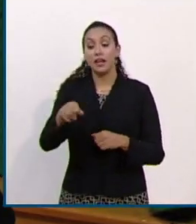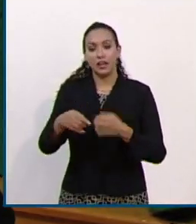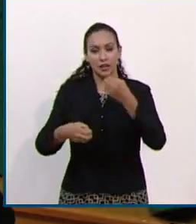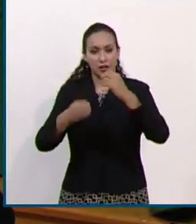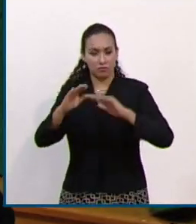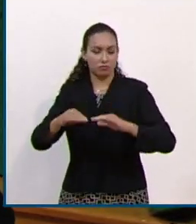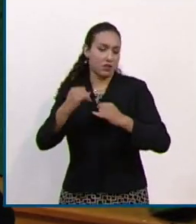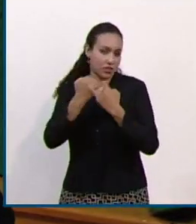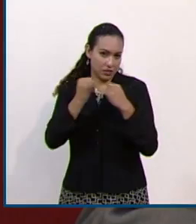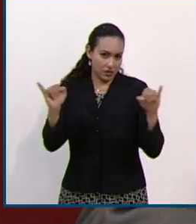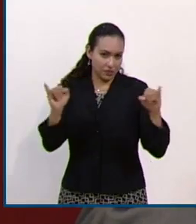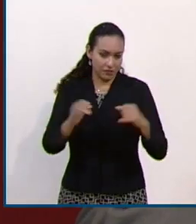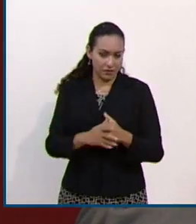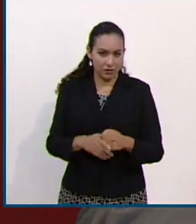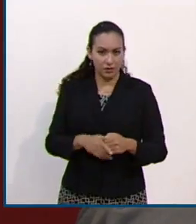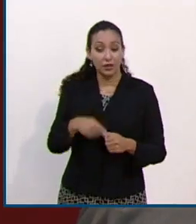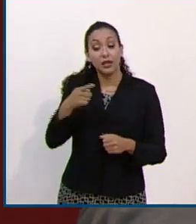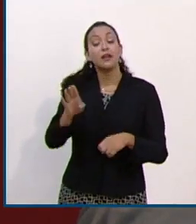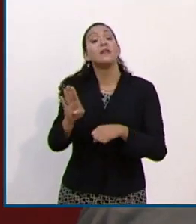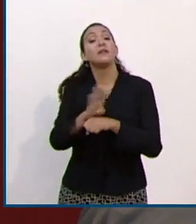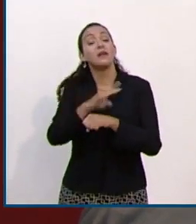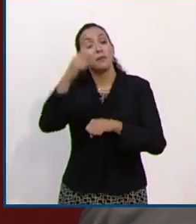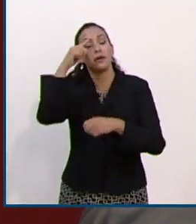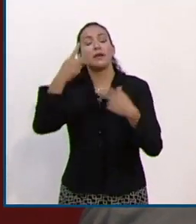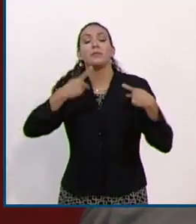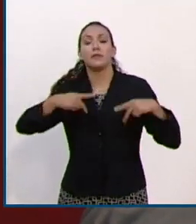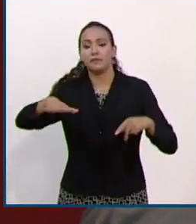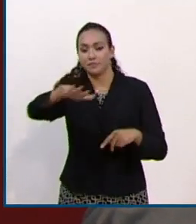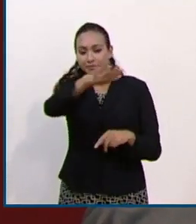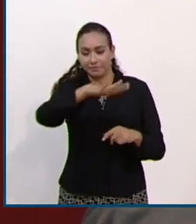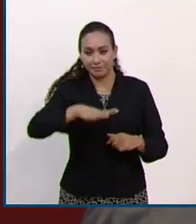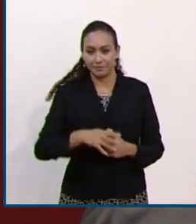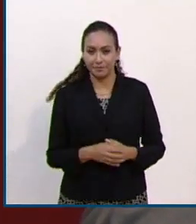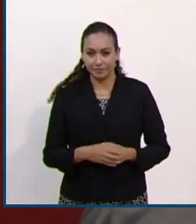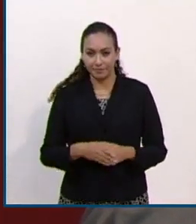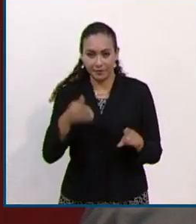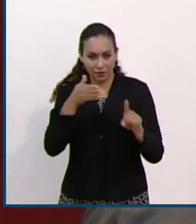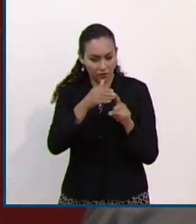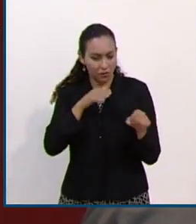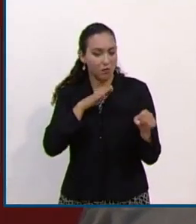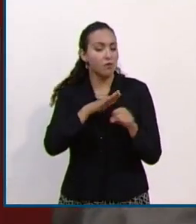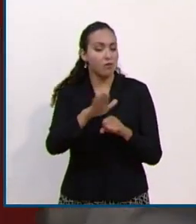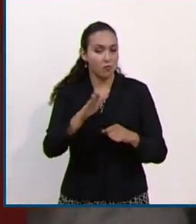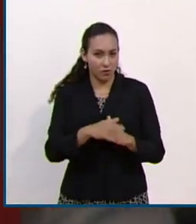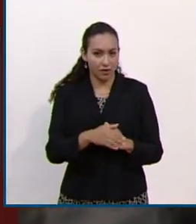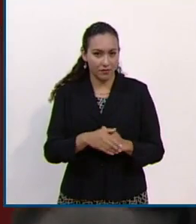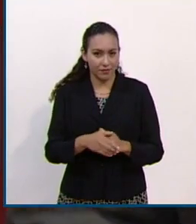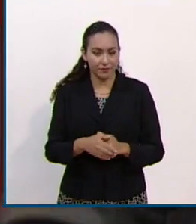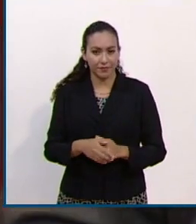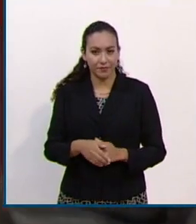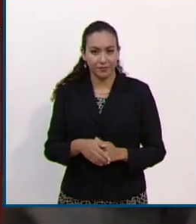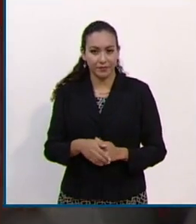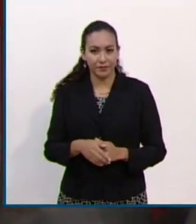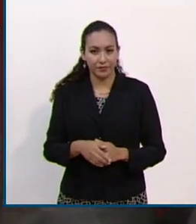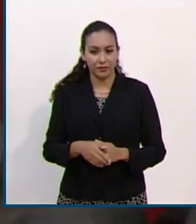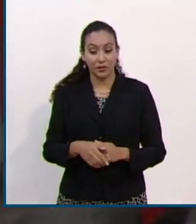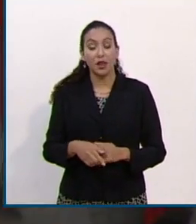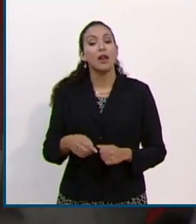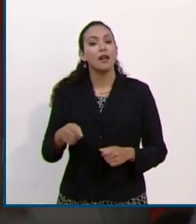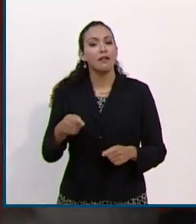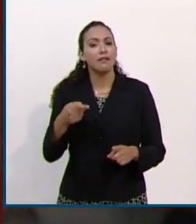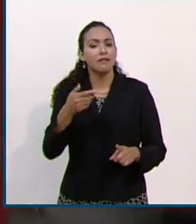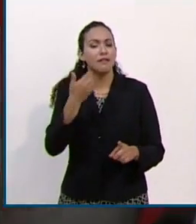su función en beneficio de la armonía social. La principal misión que hoy en día tiene asignada la Suprema Corte es la de